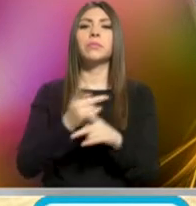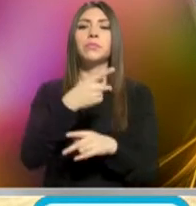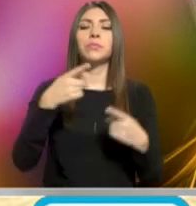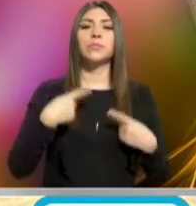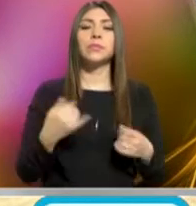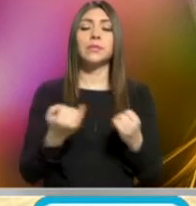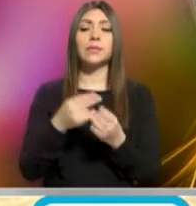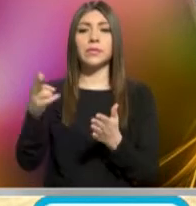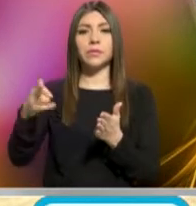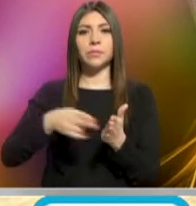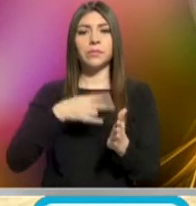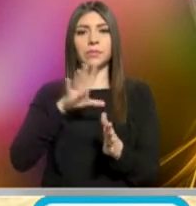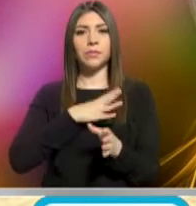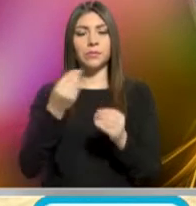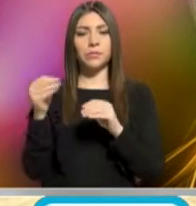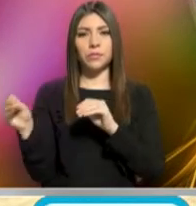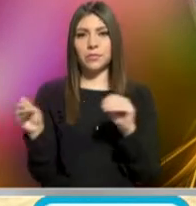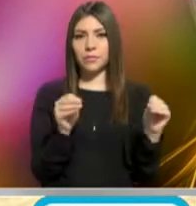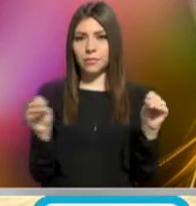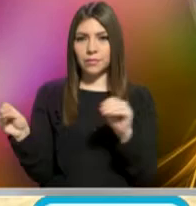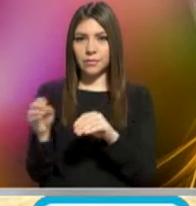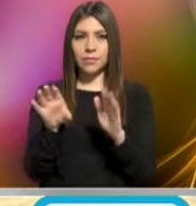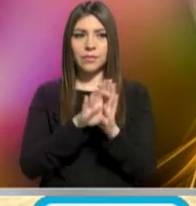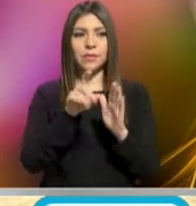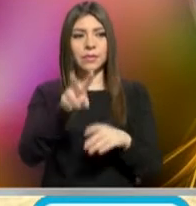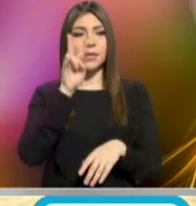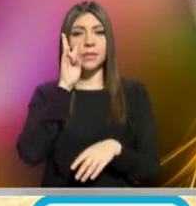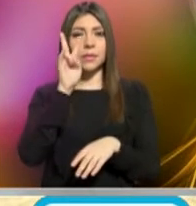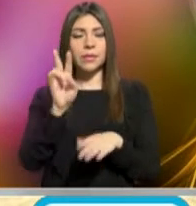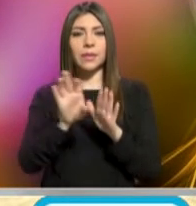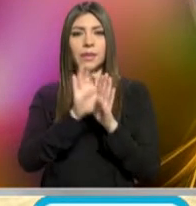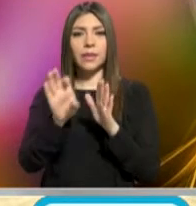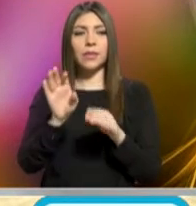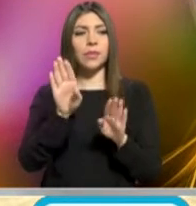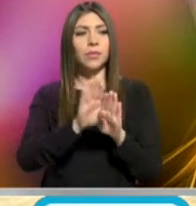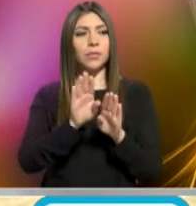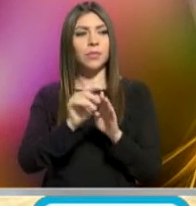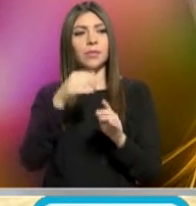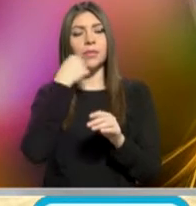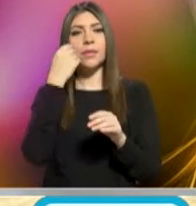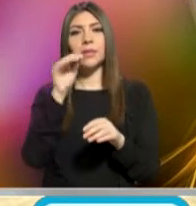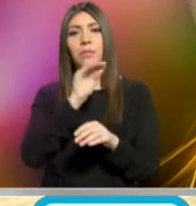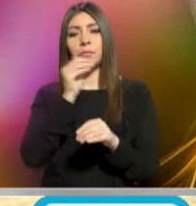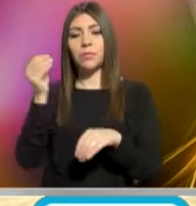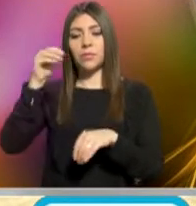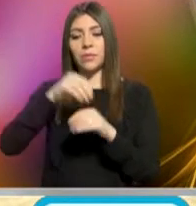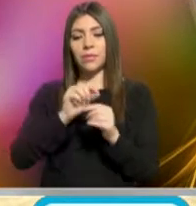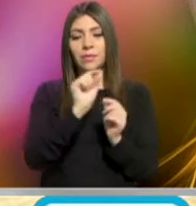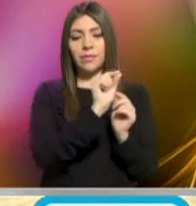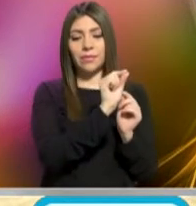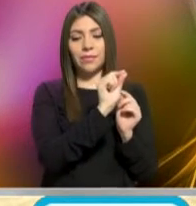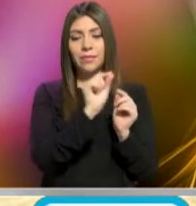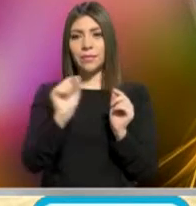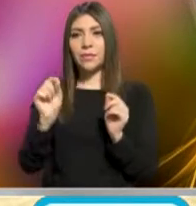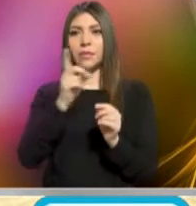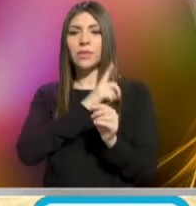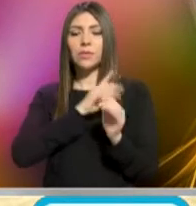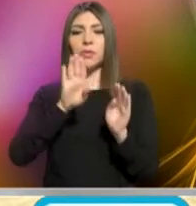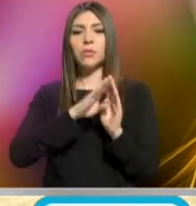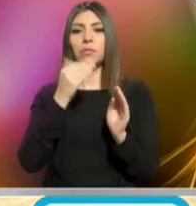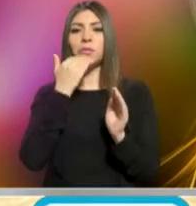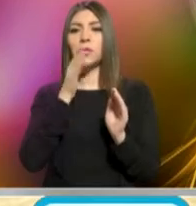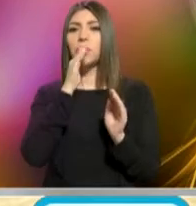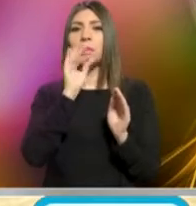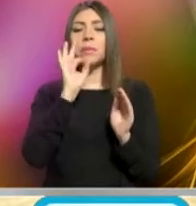firma que tiene mucho movimiento. Si tú ves y tratáramos de poner una línea debajo de la firma, tendríamos que llevar varias ondulaciones, como